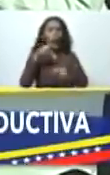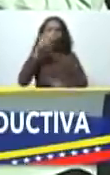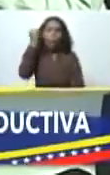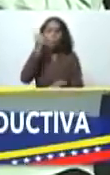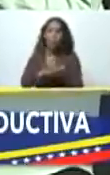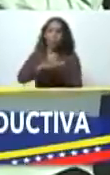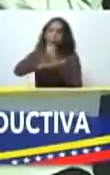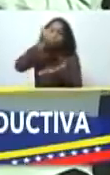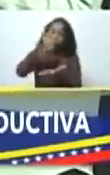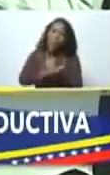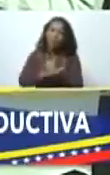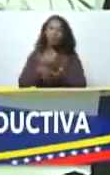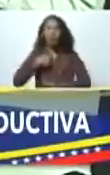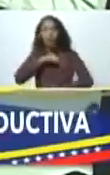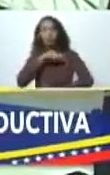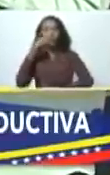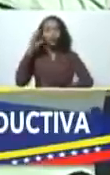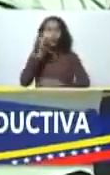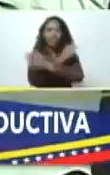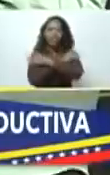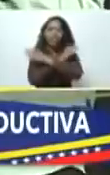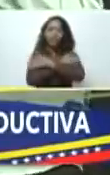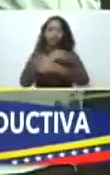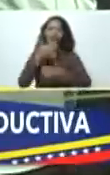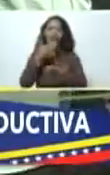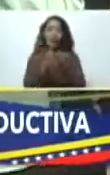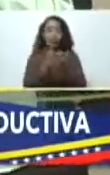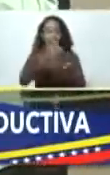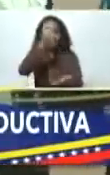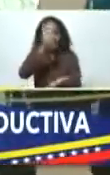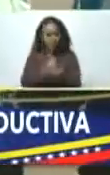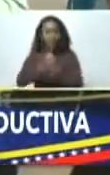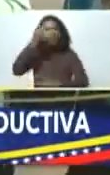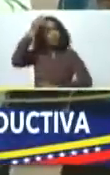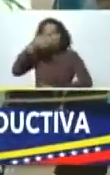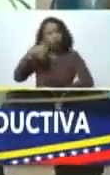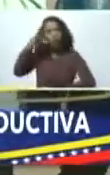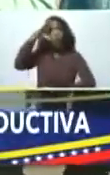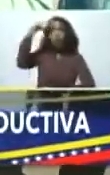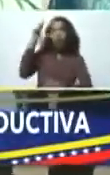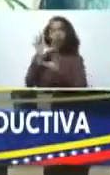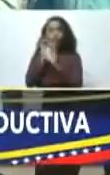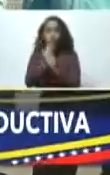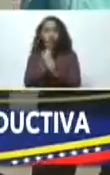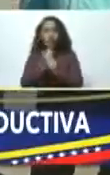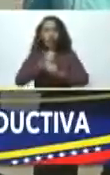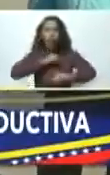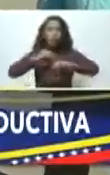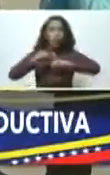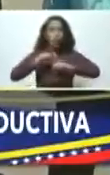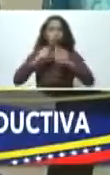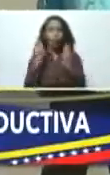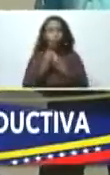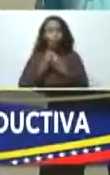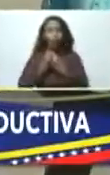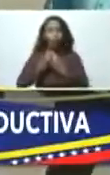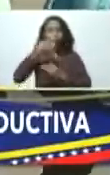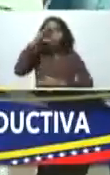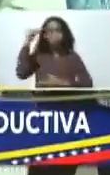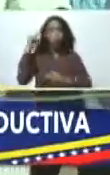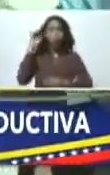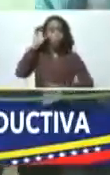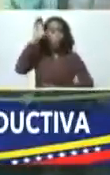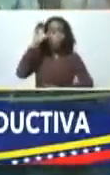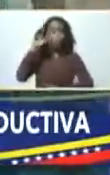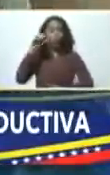el desarrollo de nuestro país, presidente. Te felicito, gracias. Amén. Creer en Dios, confiar en Dios, actuar con Dios y por la patria. Gracias.